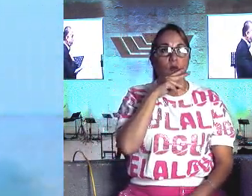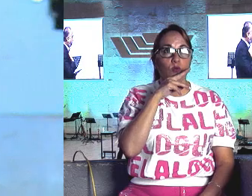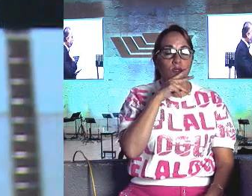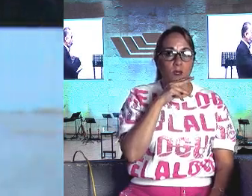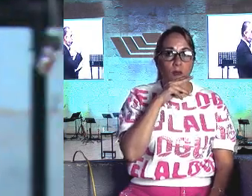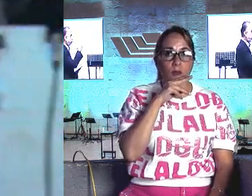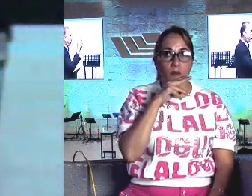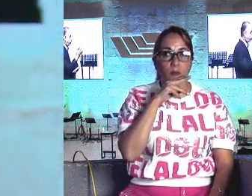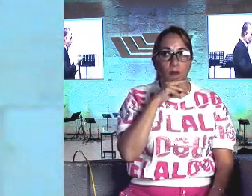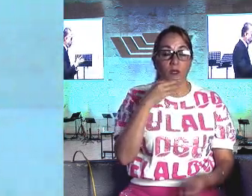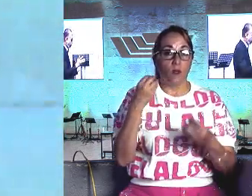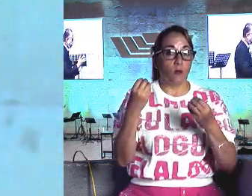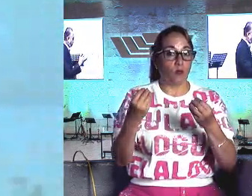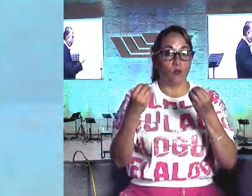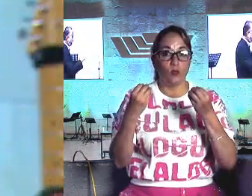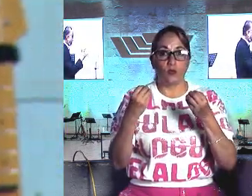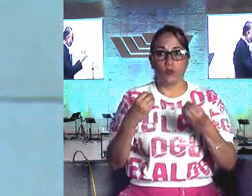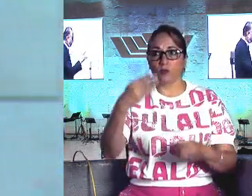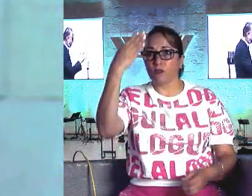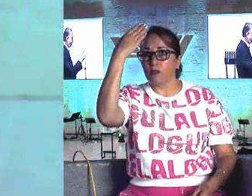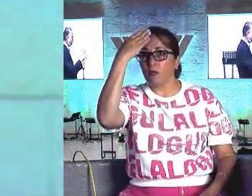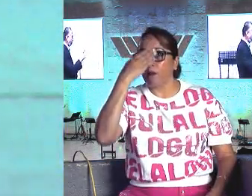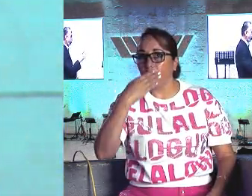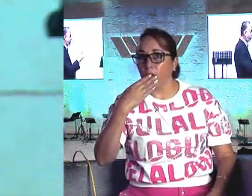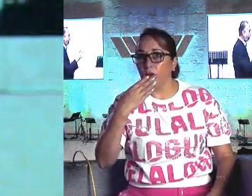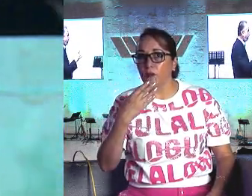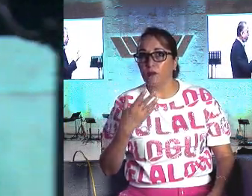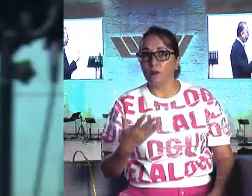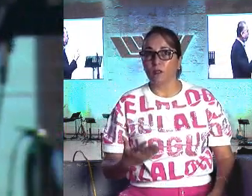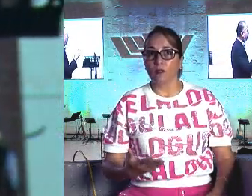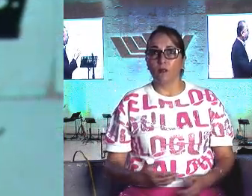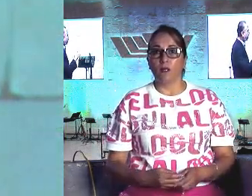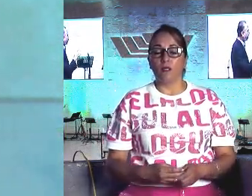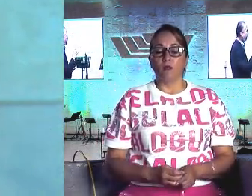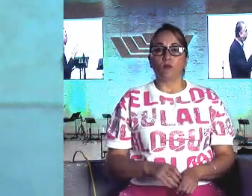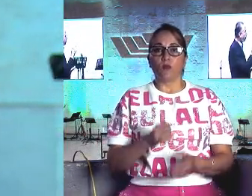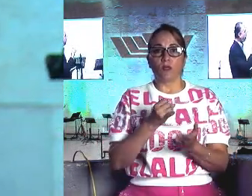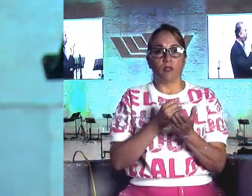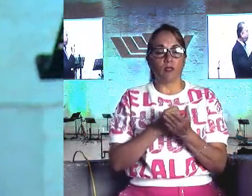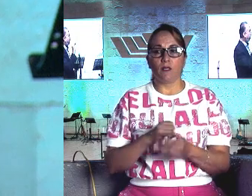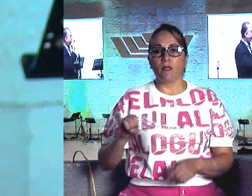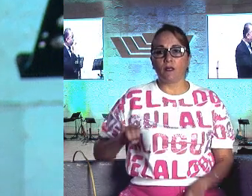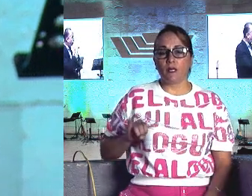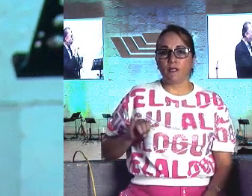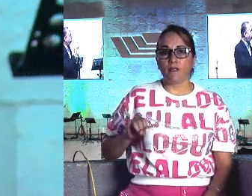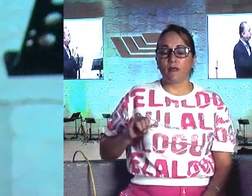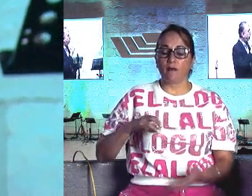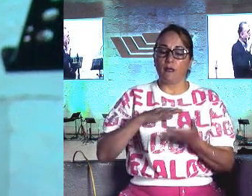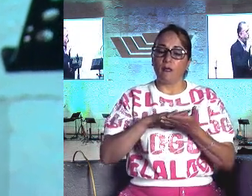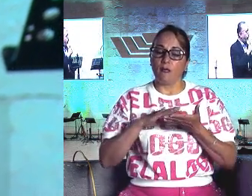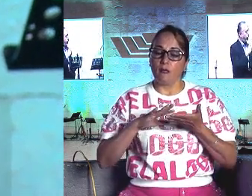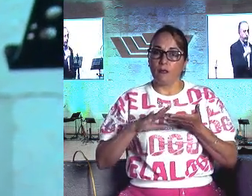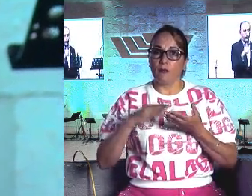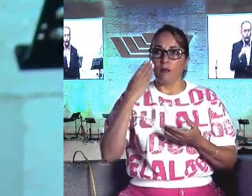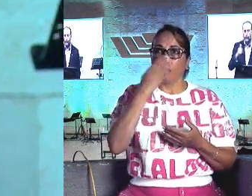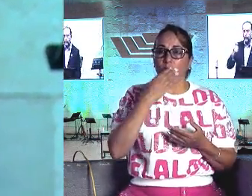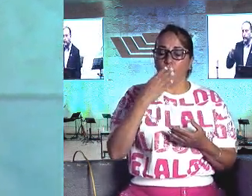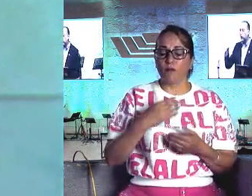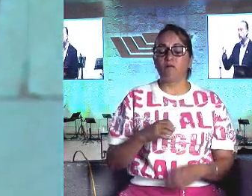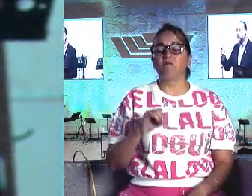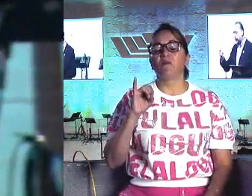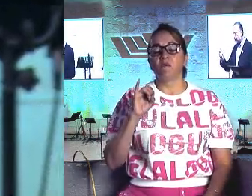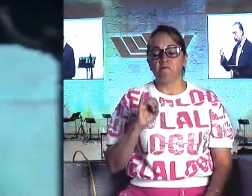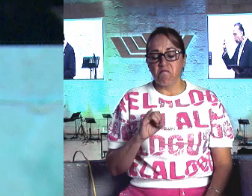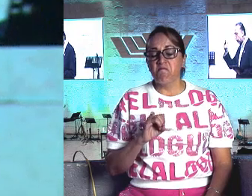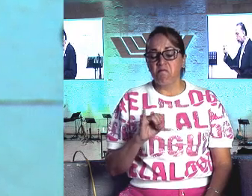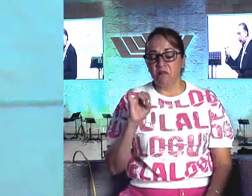Y hay muchos otros salmos, no me daría tiempo de leerlos todos, pero es muy interesante leer cómo David reconoce: tengo problemas, tengo